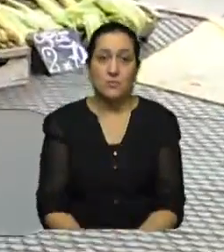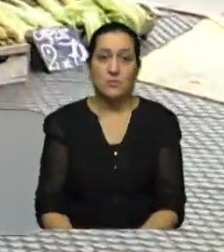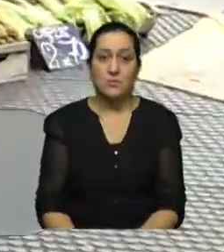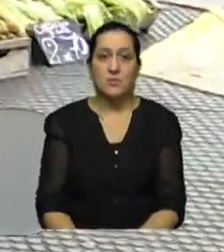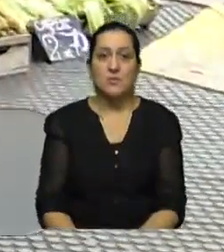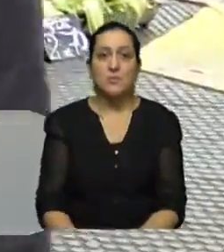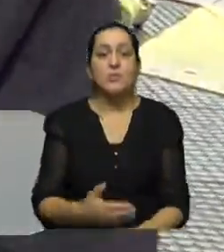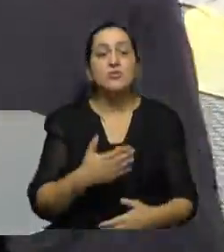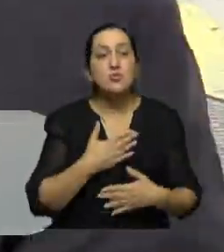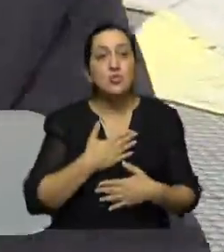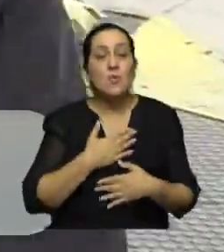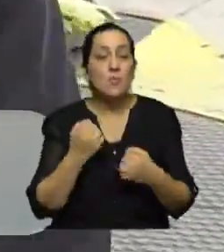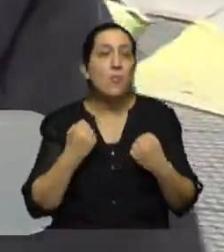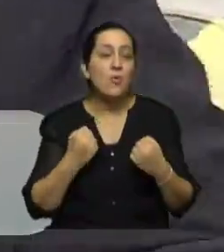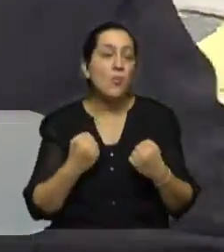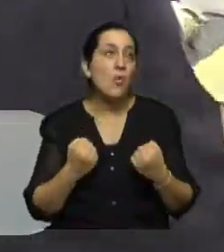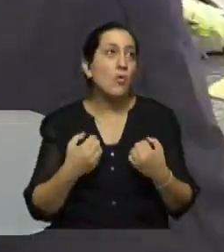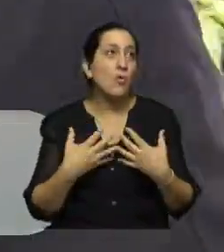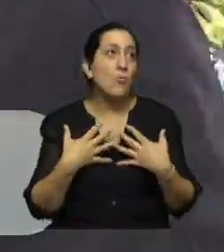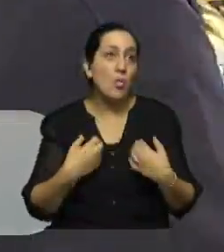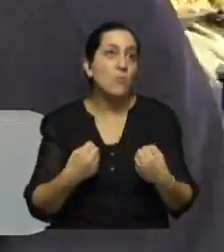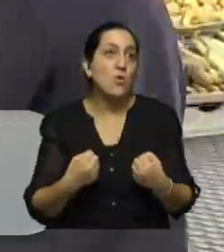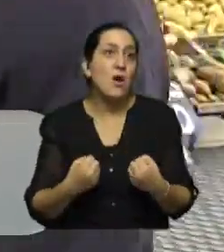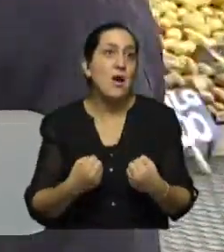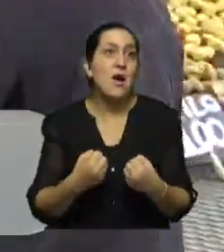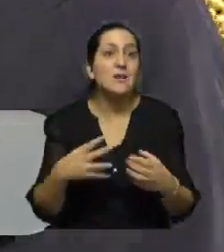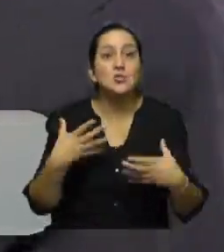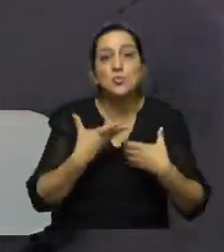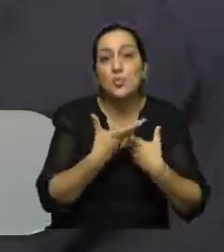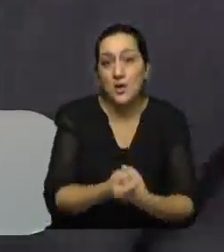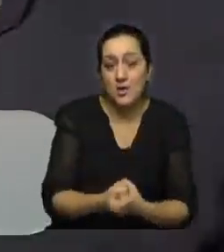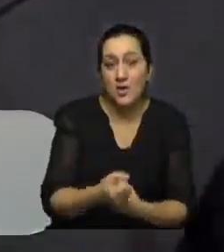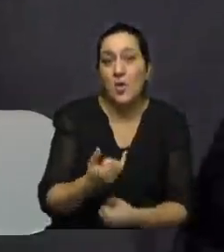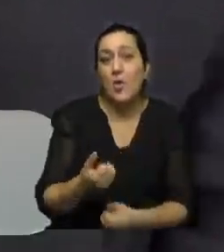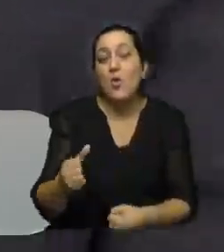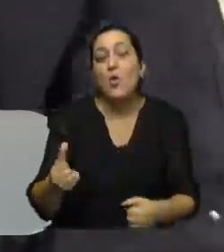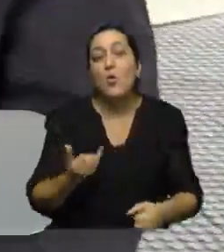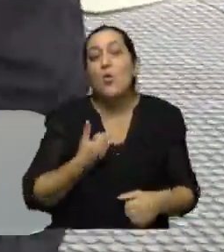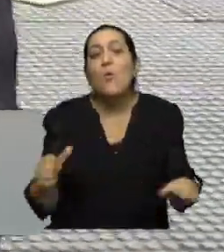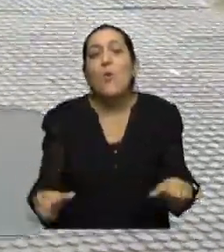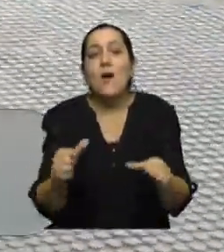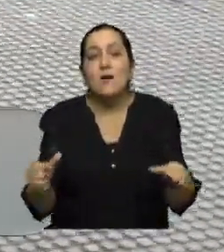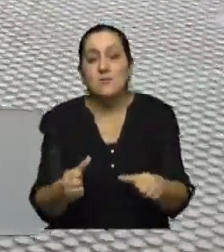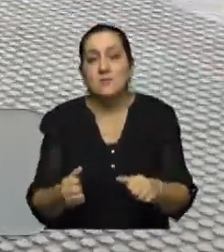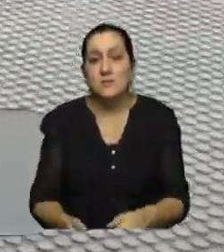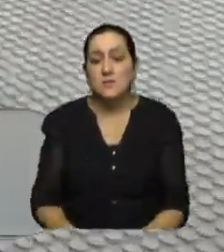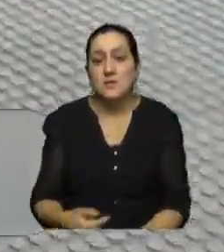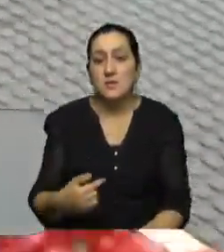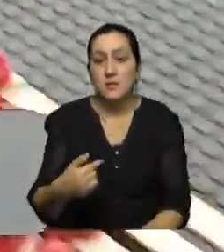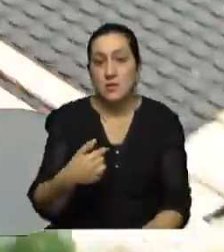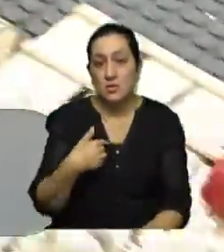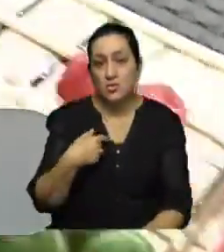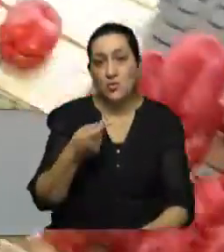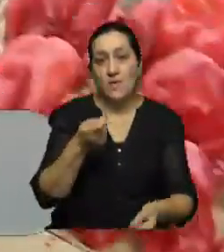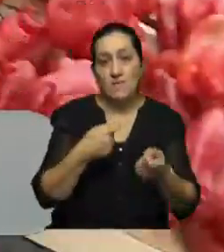el lugar que podamos nosotros ayudarlo. ¿Qué tiene que hacer? ¿Tiene que venir acá a la esquina, conversar con usted? ¿Cómo? El que le quiere dar una changa, ¿qué sabe hacer usted, Ramón? Vendedor,